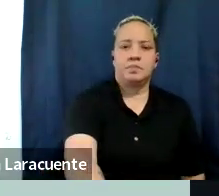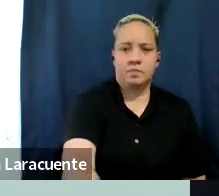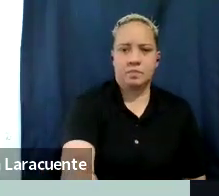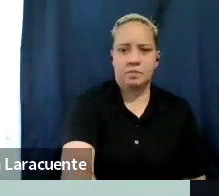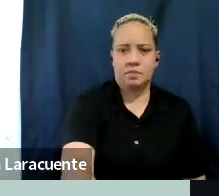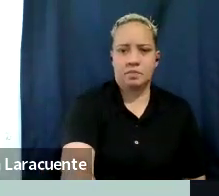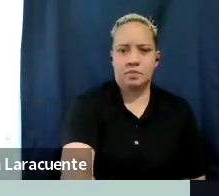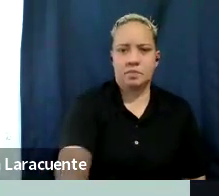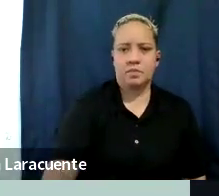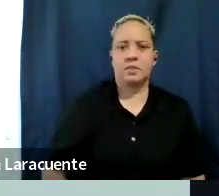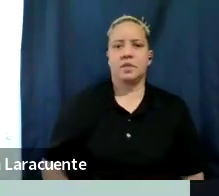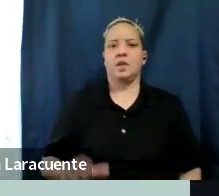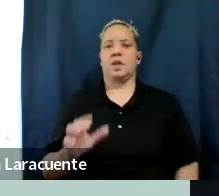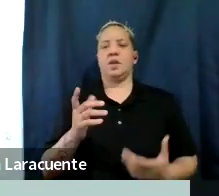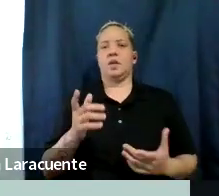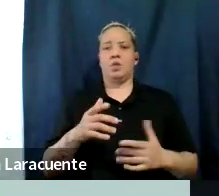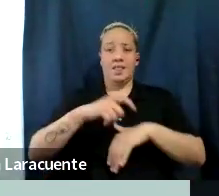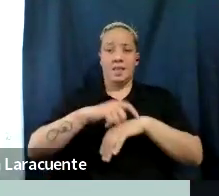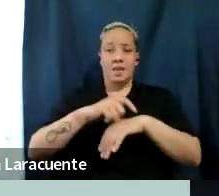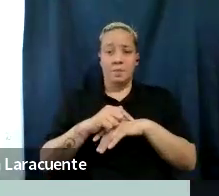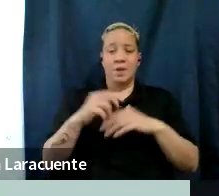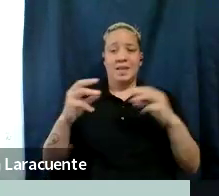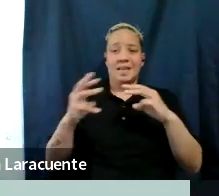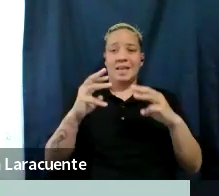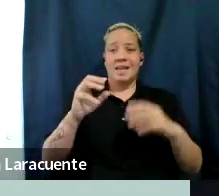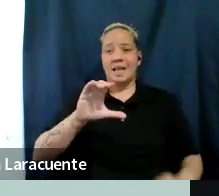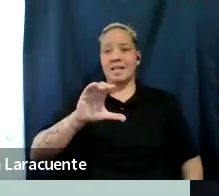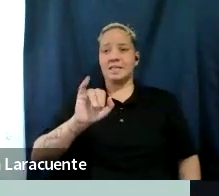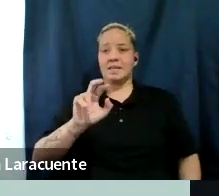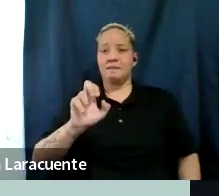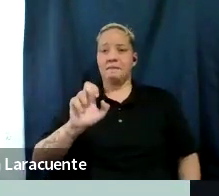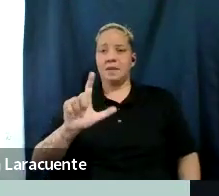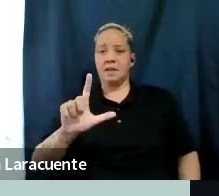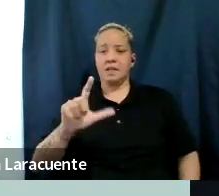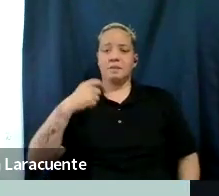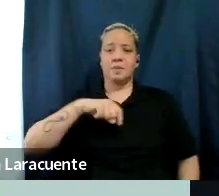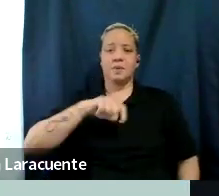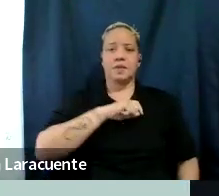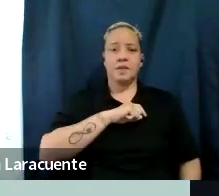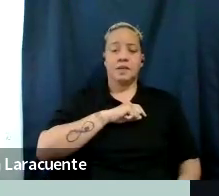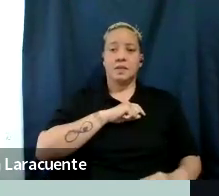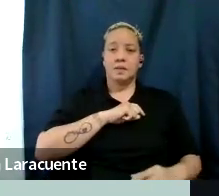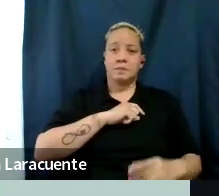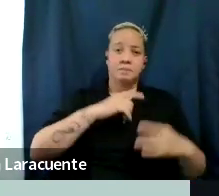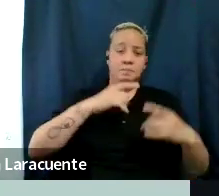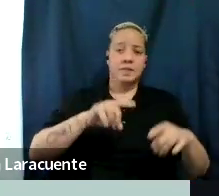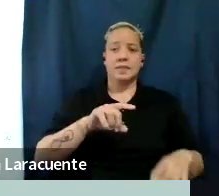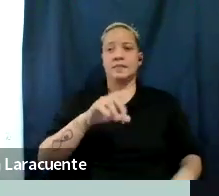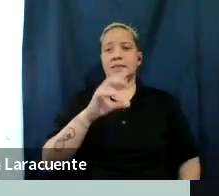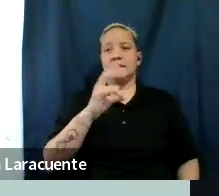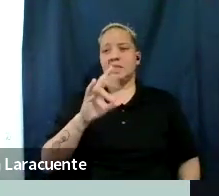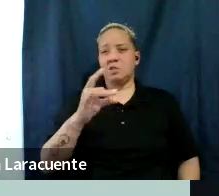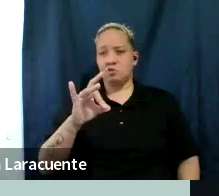la Guerra Civil Española, porque la Guerra Civil Española, que estalla en el 17-18 de julio